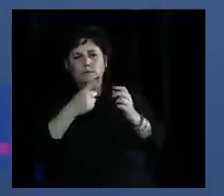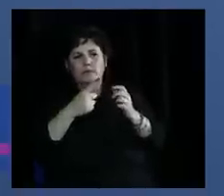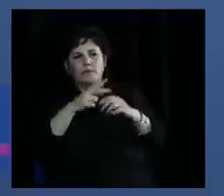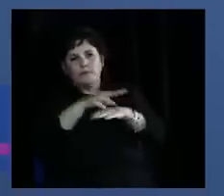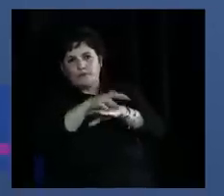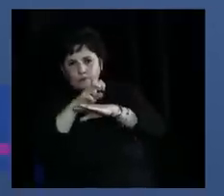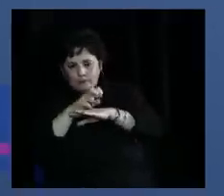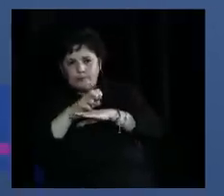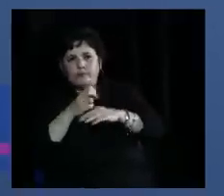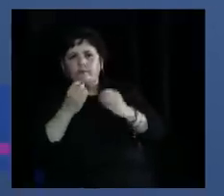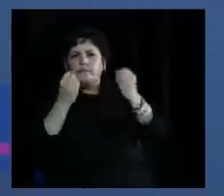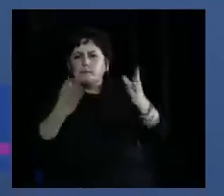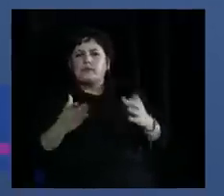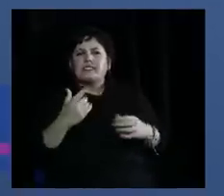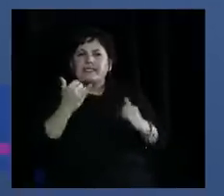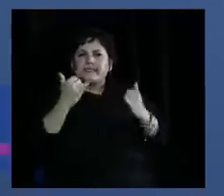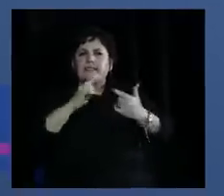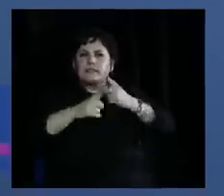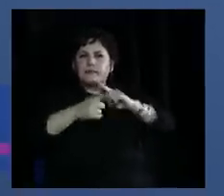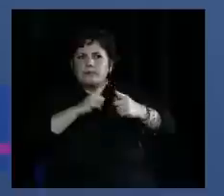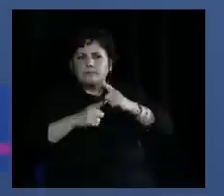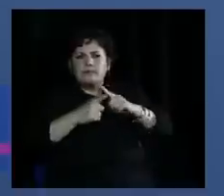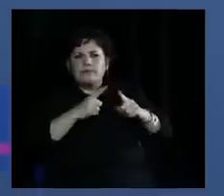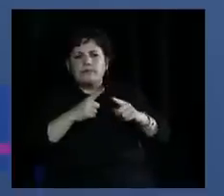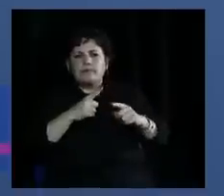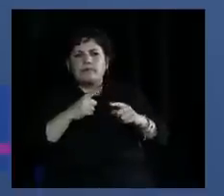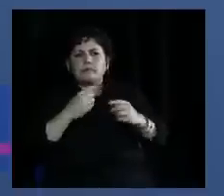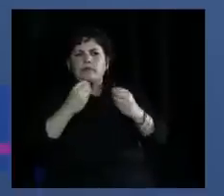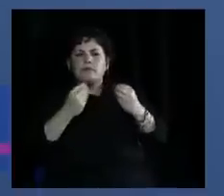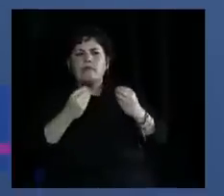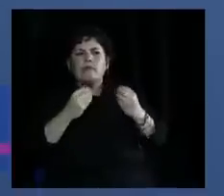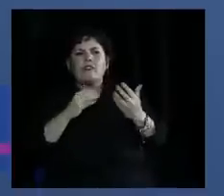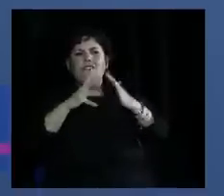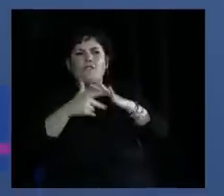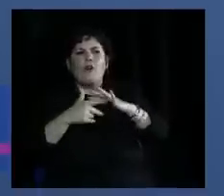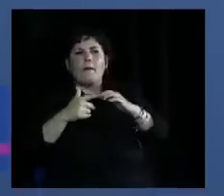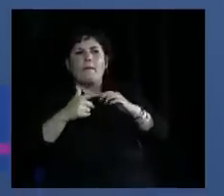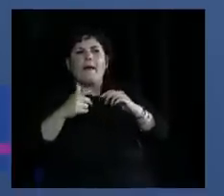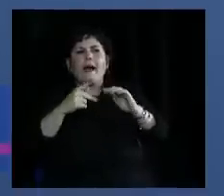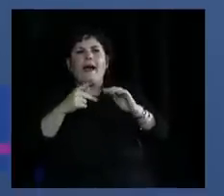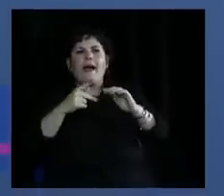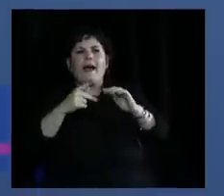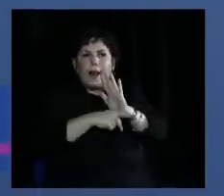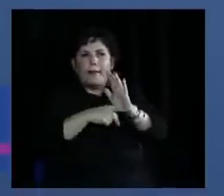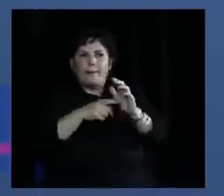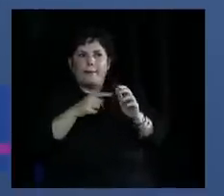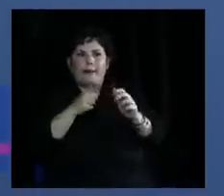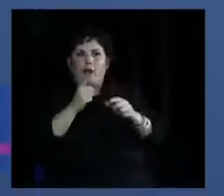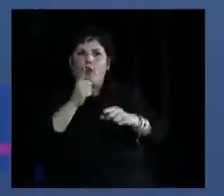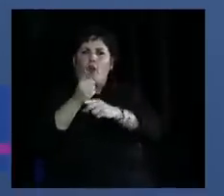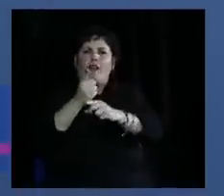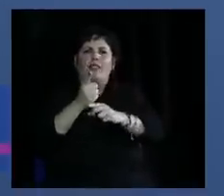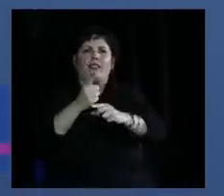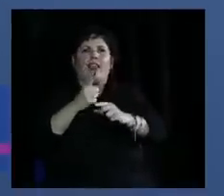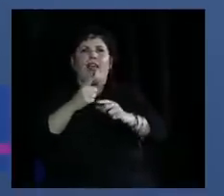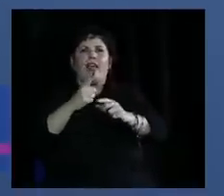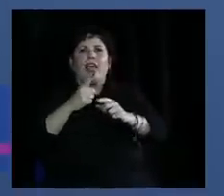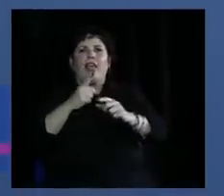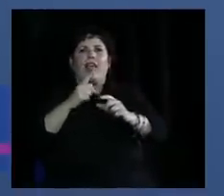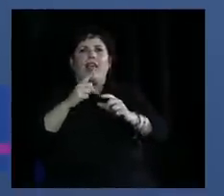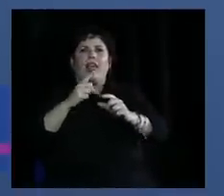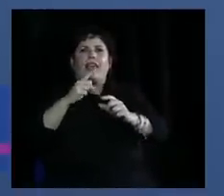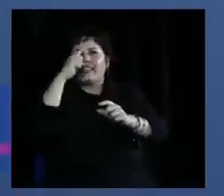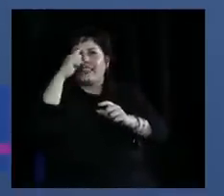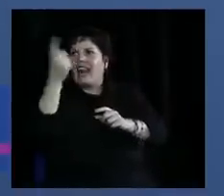monitoreo, porque tiene que ver con un marco regulatorio contrario a estándares internacionales de libertad de